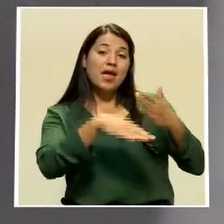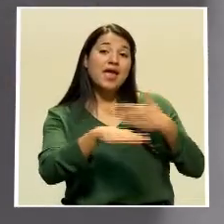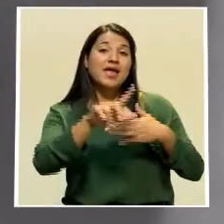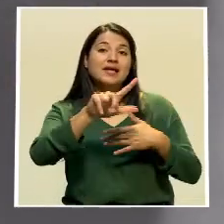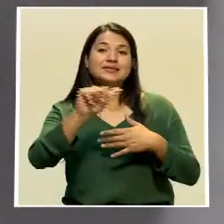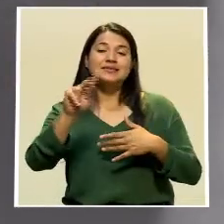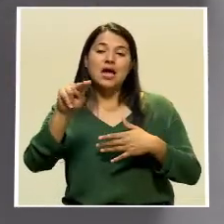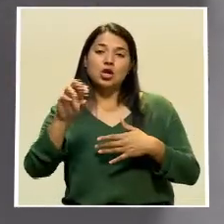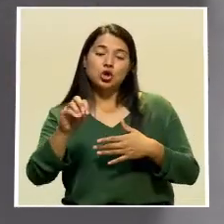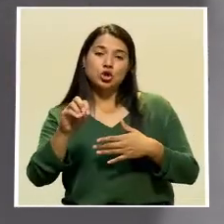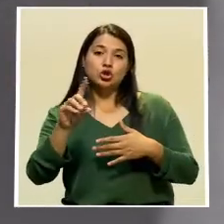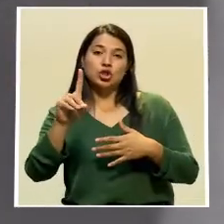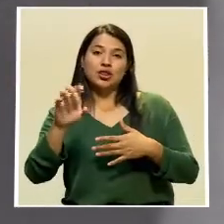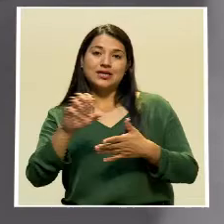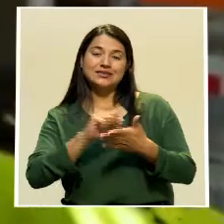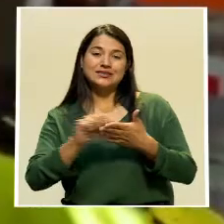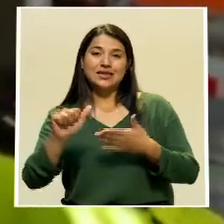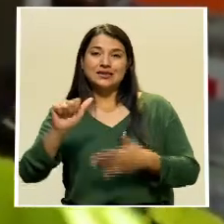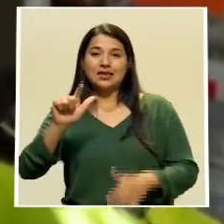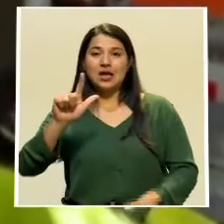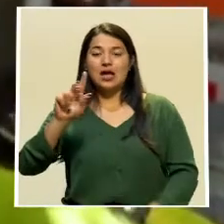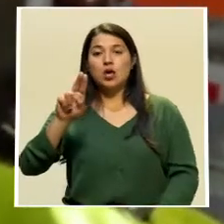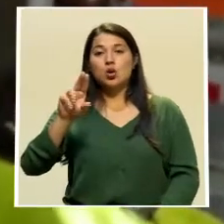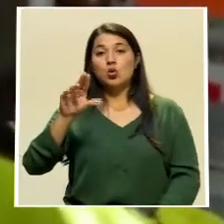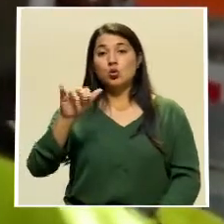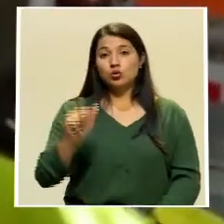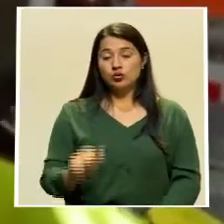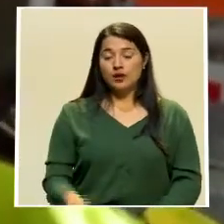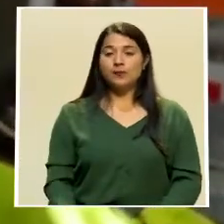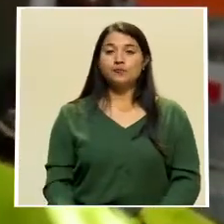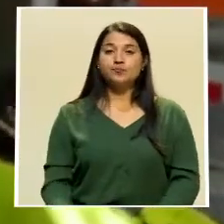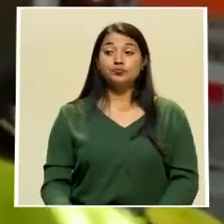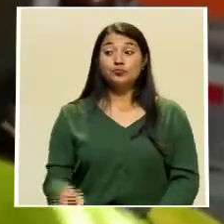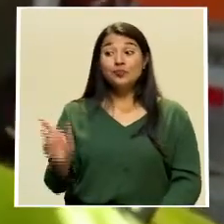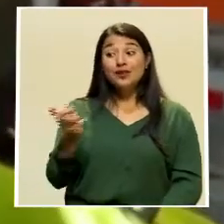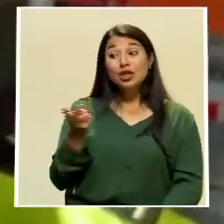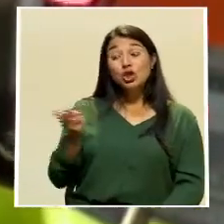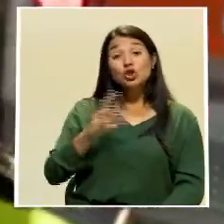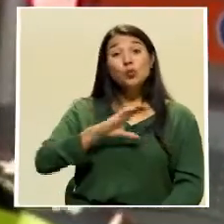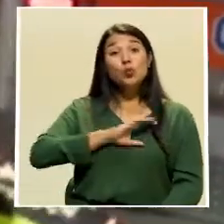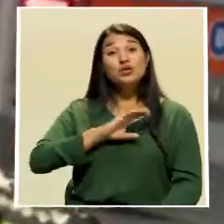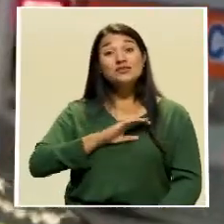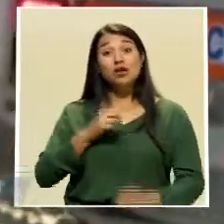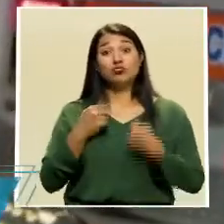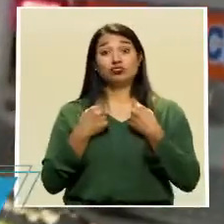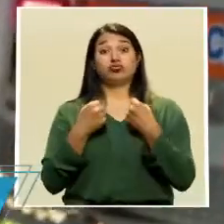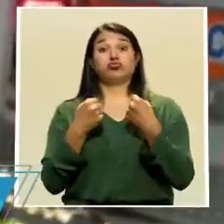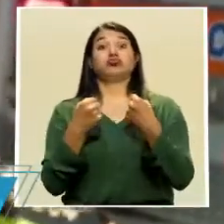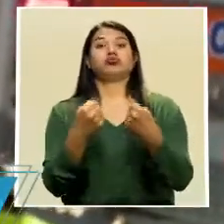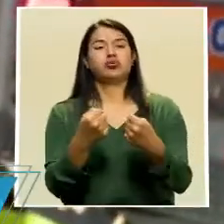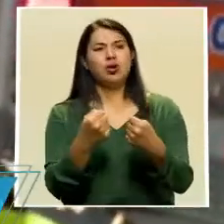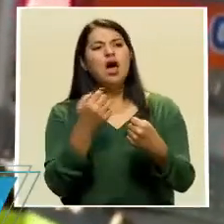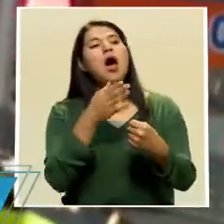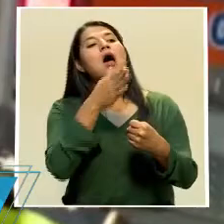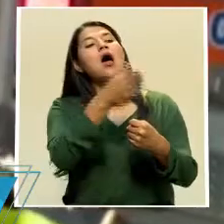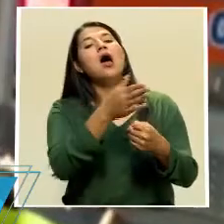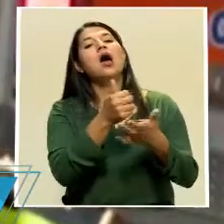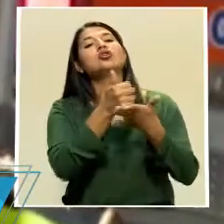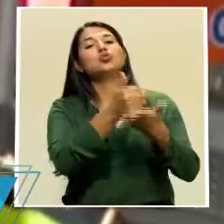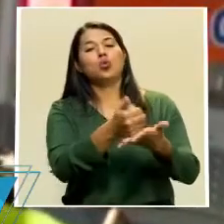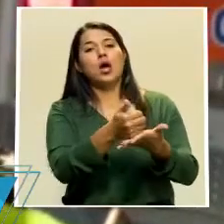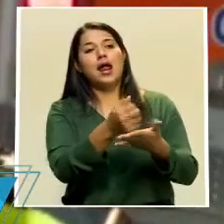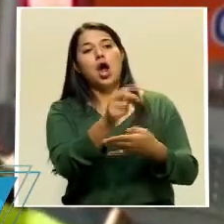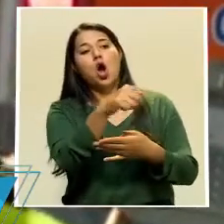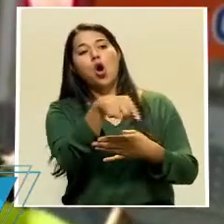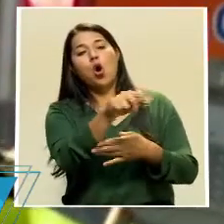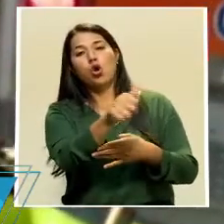Santa Lucía. Ellos estaban acudiendo a un incidente prioritario, teníamos un disturbio en el lugar, nuestros oficiales estaban